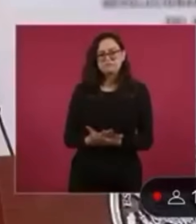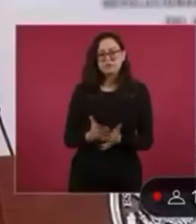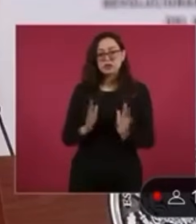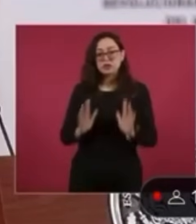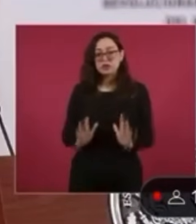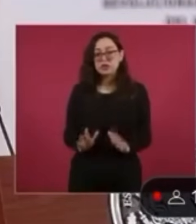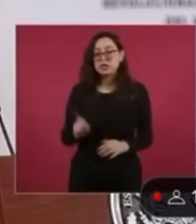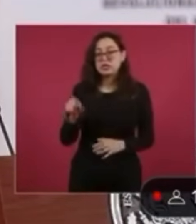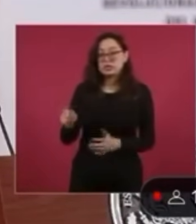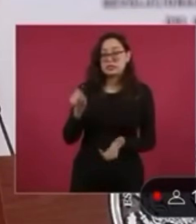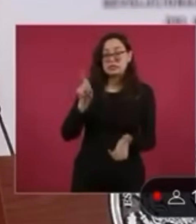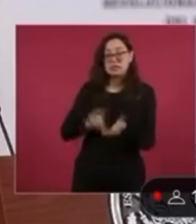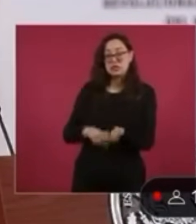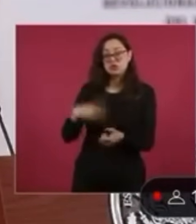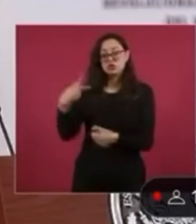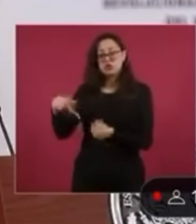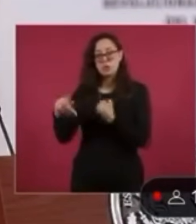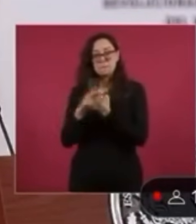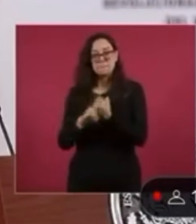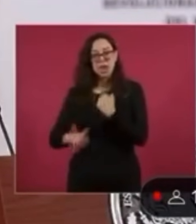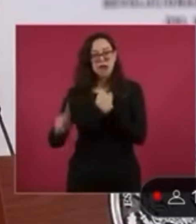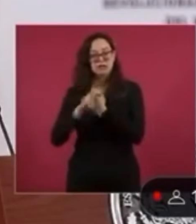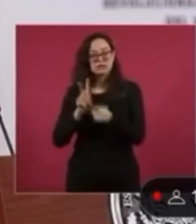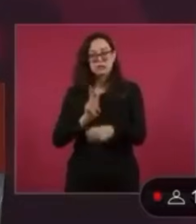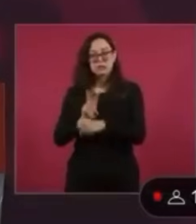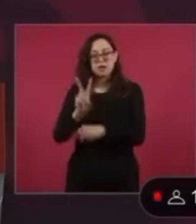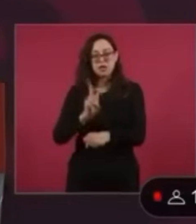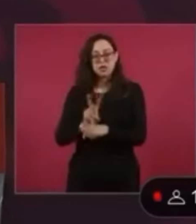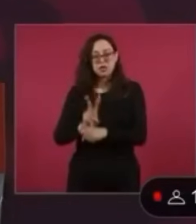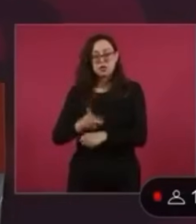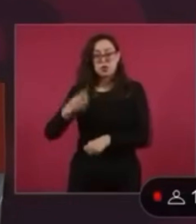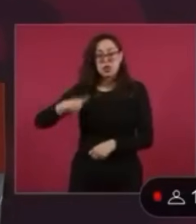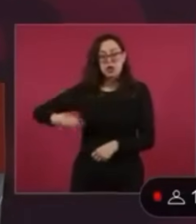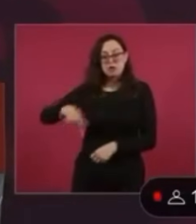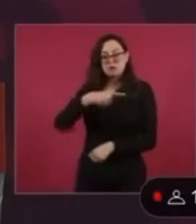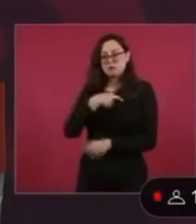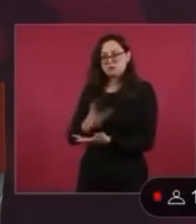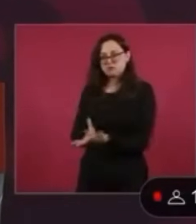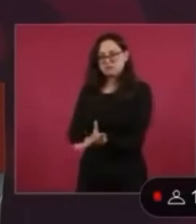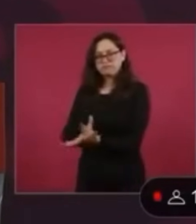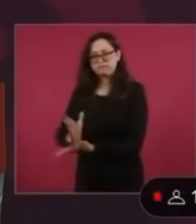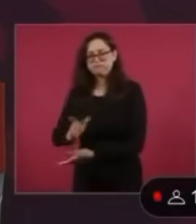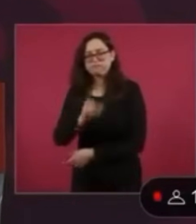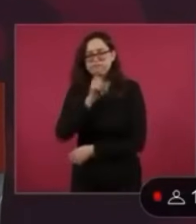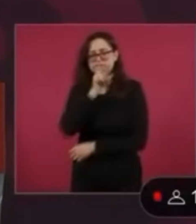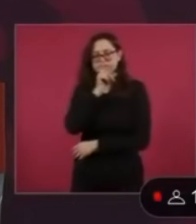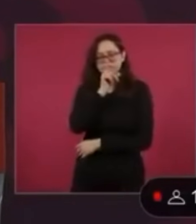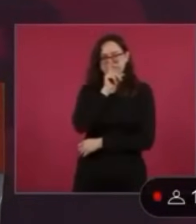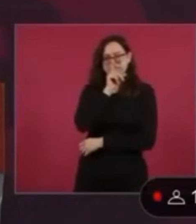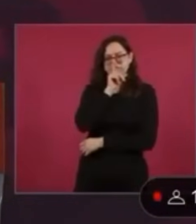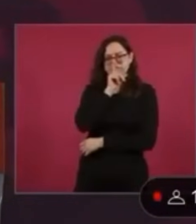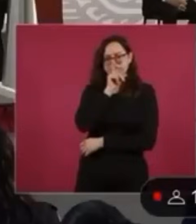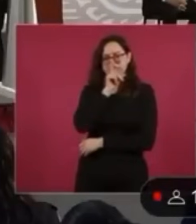meternos en un asunto que corresponde fundamentalmente a los venezolanos.